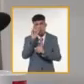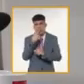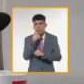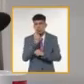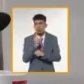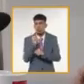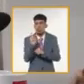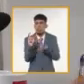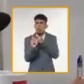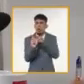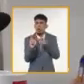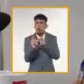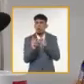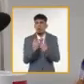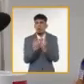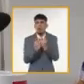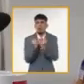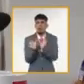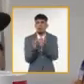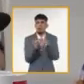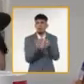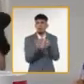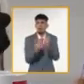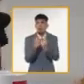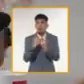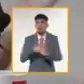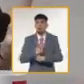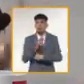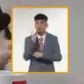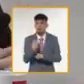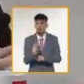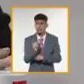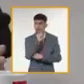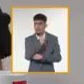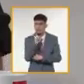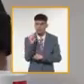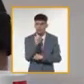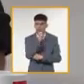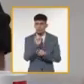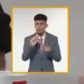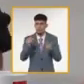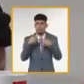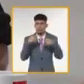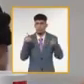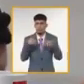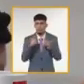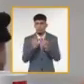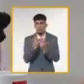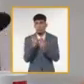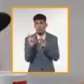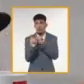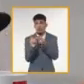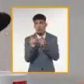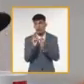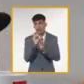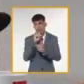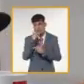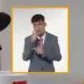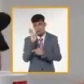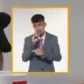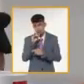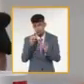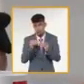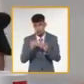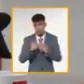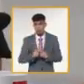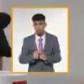expresan hoy en día determinados grupos, determinados sectores etarios, y que no tienen nada malo en sí mismos. Y en el reggaetón también hay un registro, puede haber un registro vulgar,